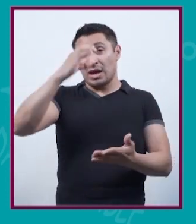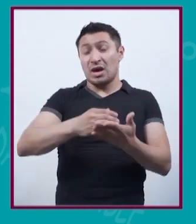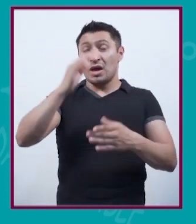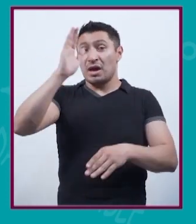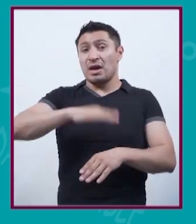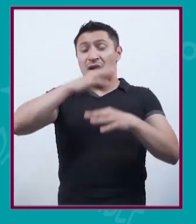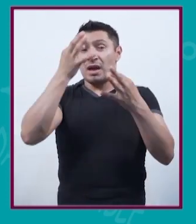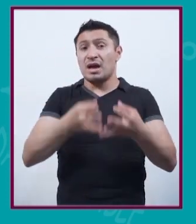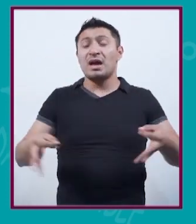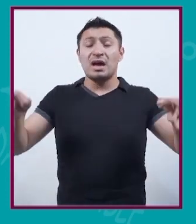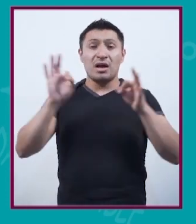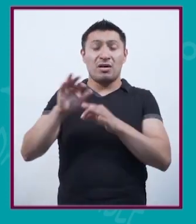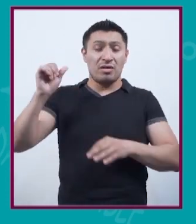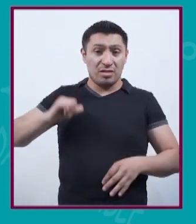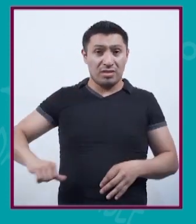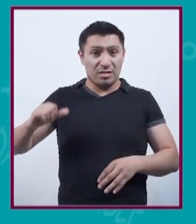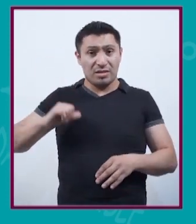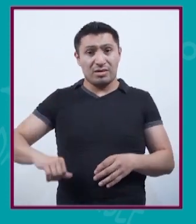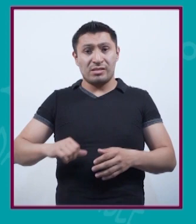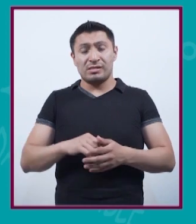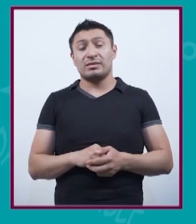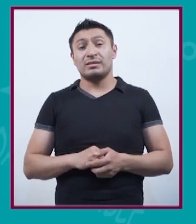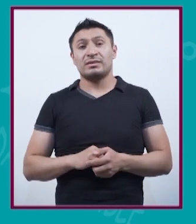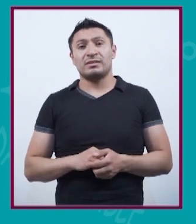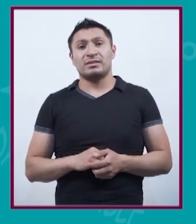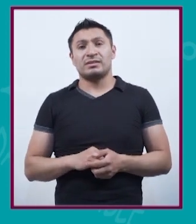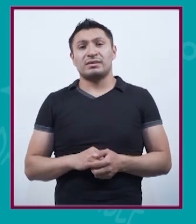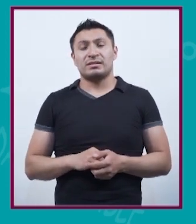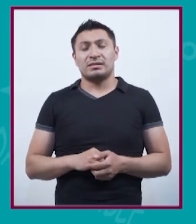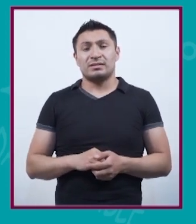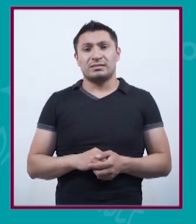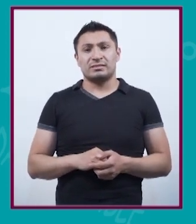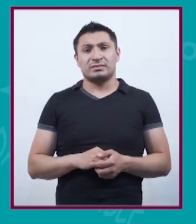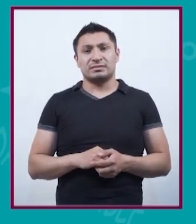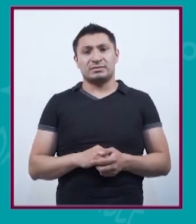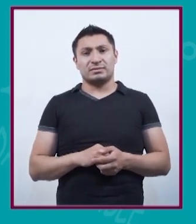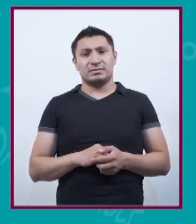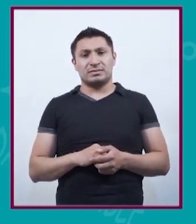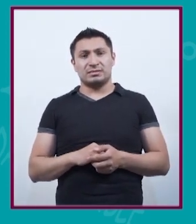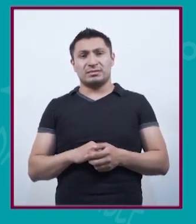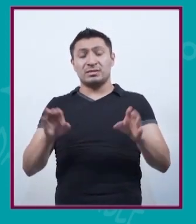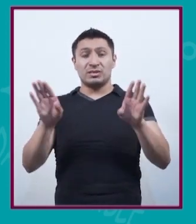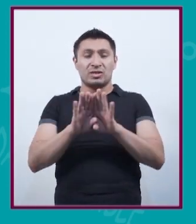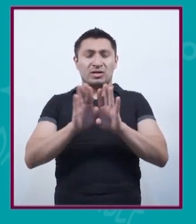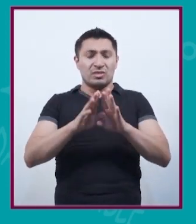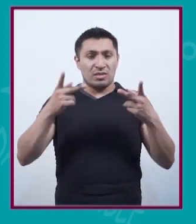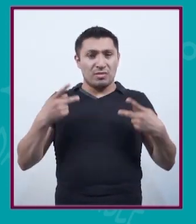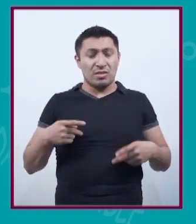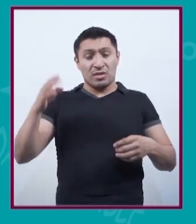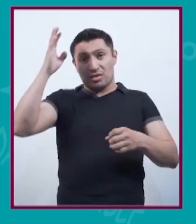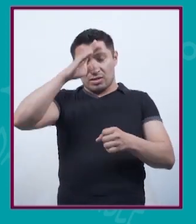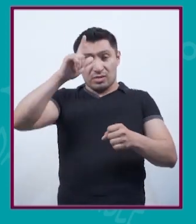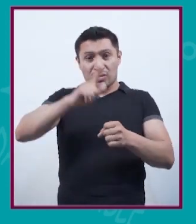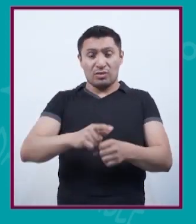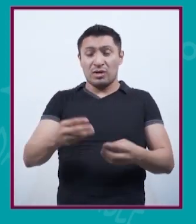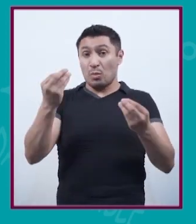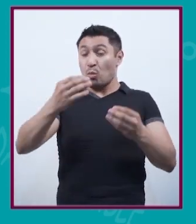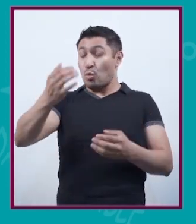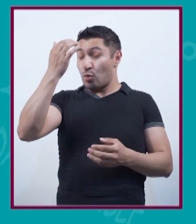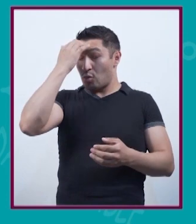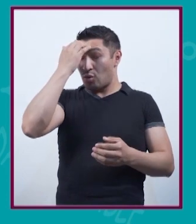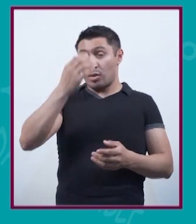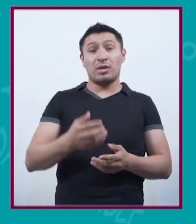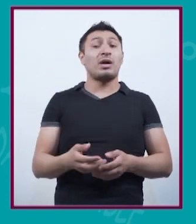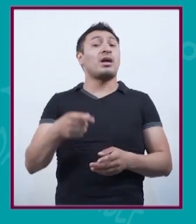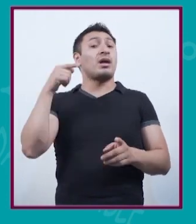ese momento conoce a uno de los intelectuales católicos más importantes de la época, que es Jacques Maritain, el francés Jacques Maritain, que era otro de